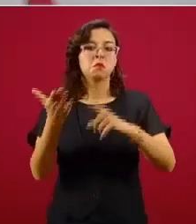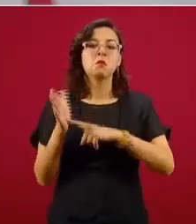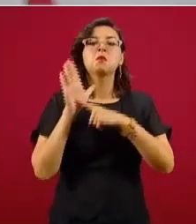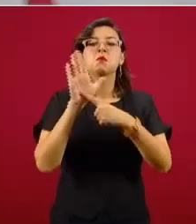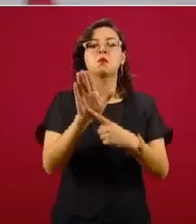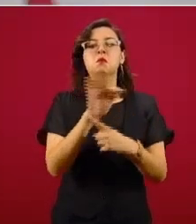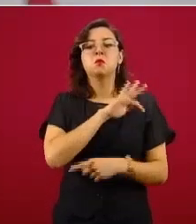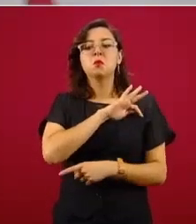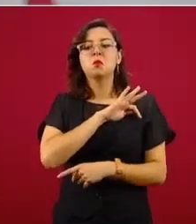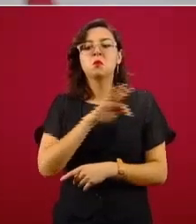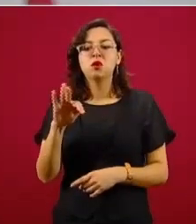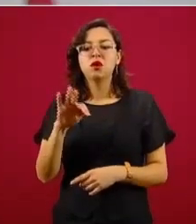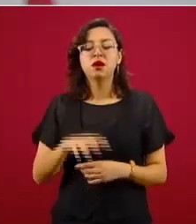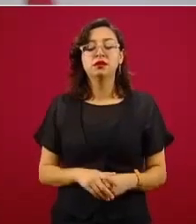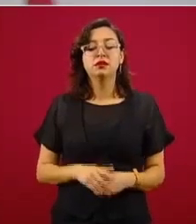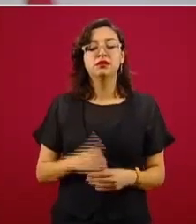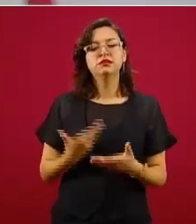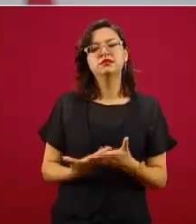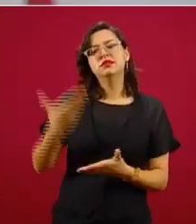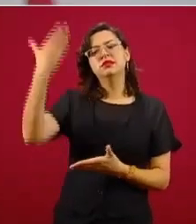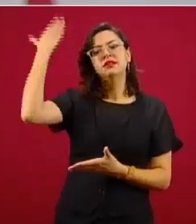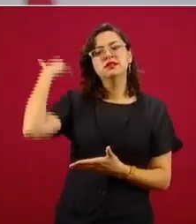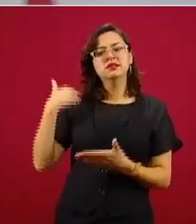antes, para que un ciudadano